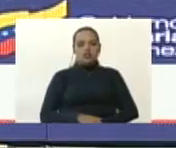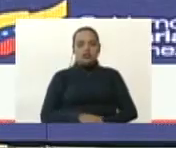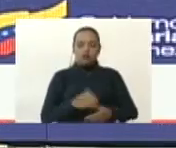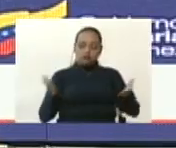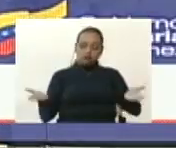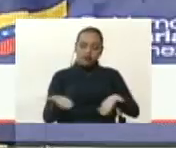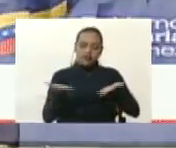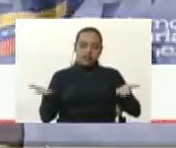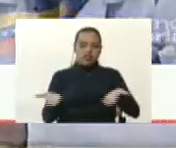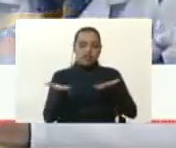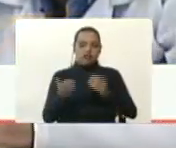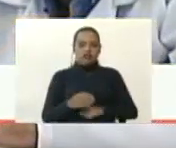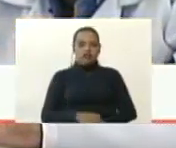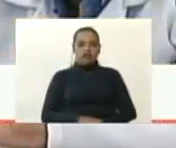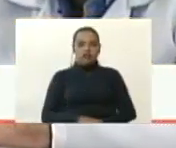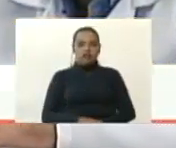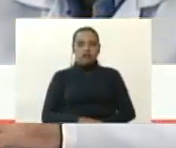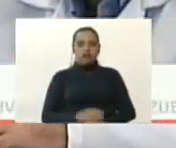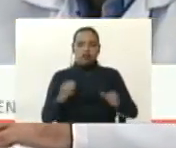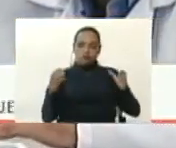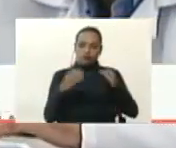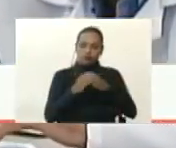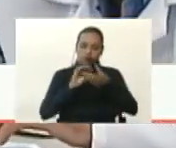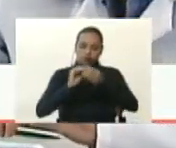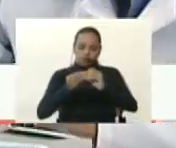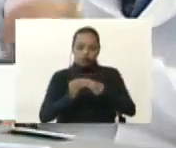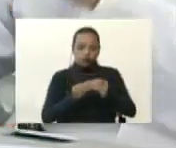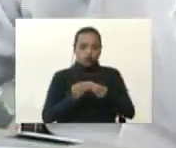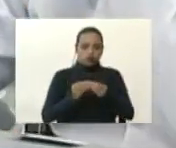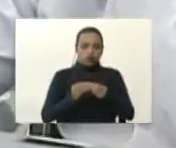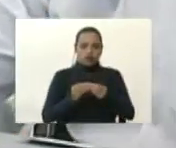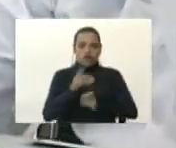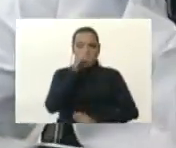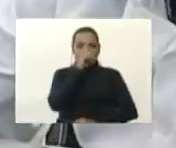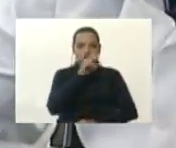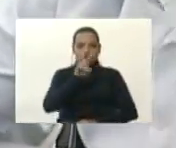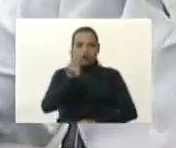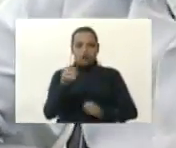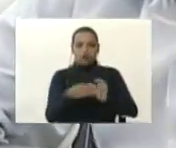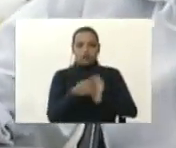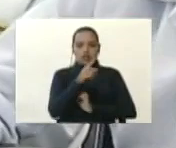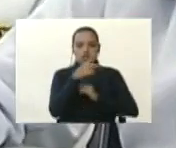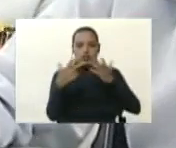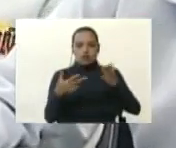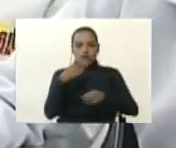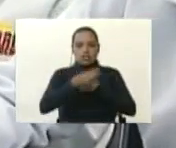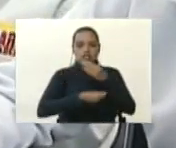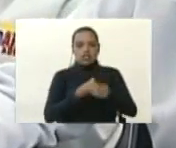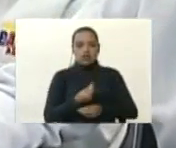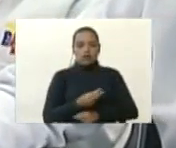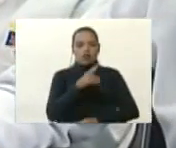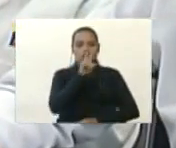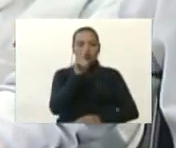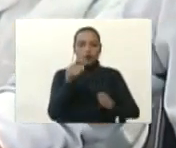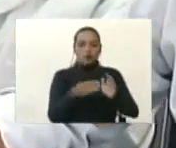avanzado en equipos reparados. En el año 2018 reparamos 2004